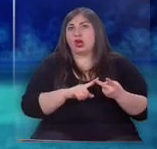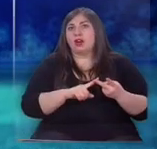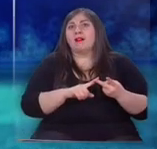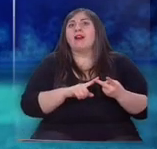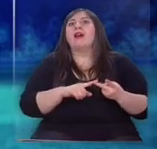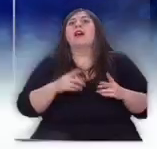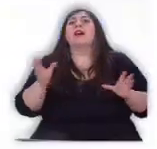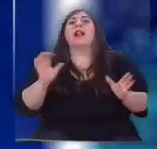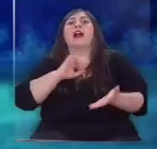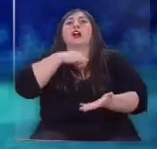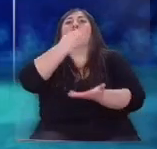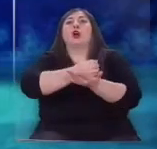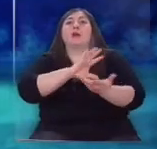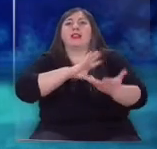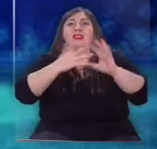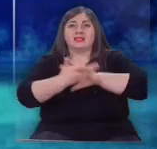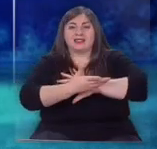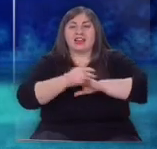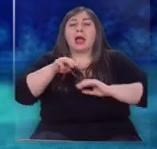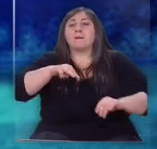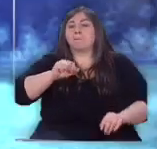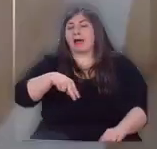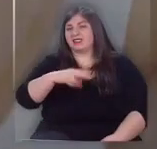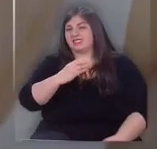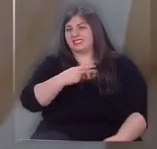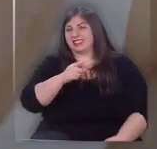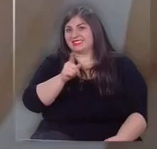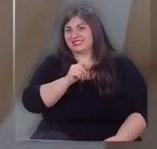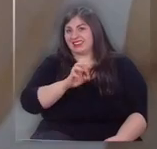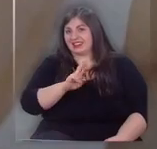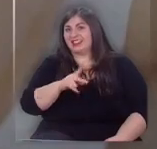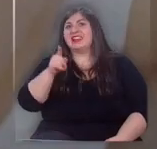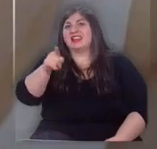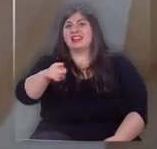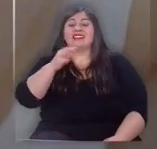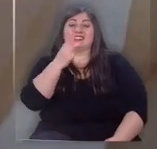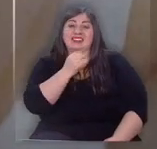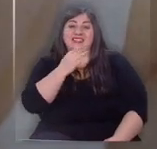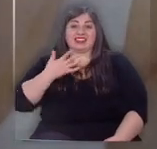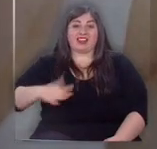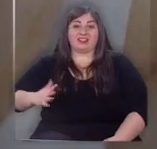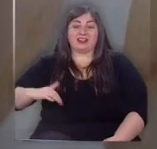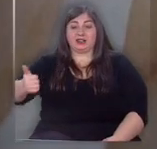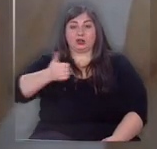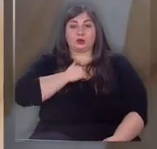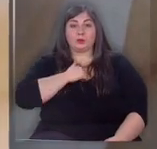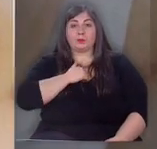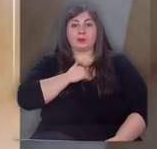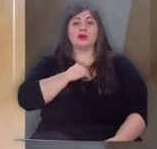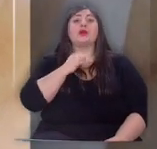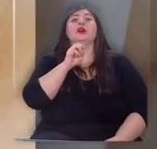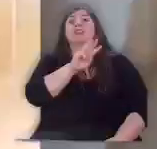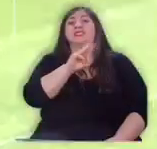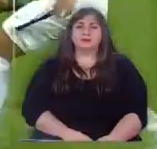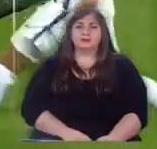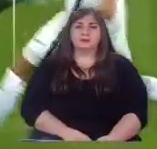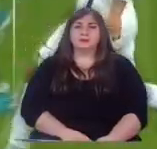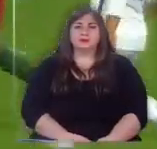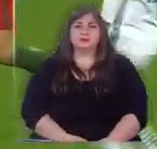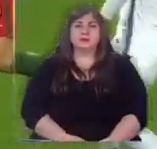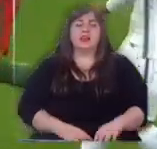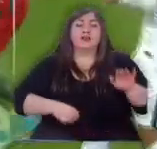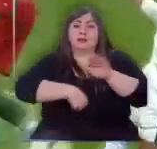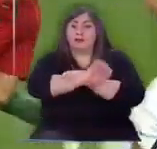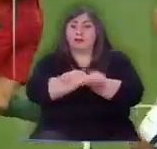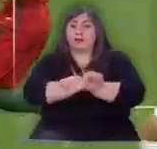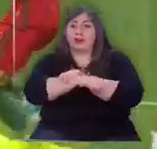la Copa del Mundo, de Manchester City. Claudio Bravo este 13 de abril cumplió 37 años. Un